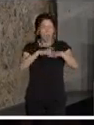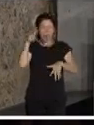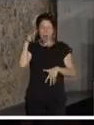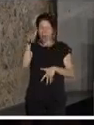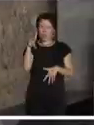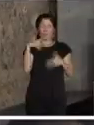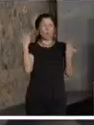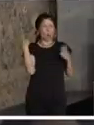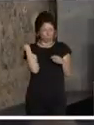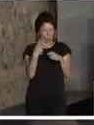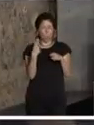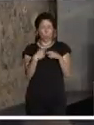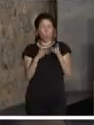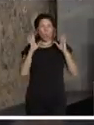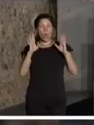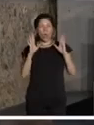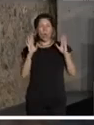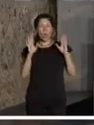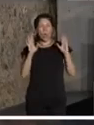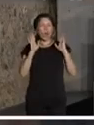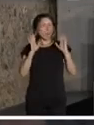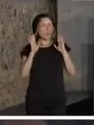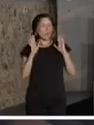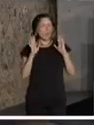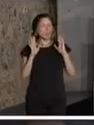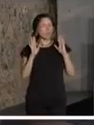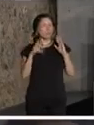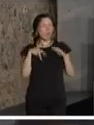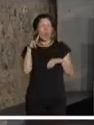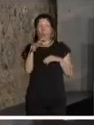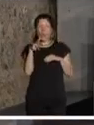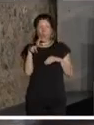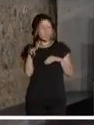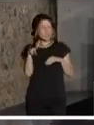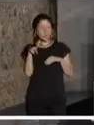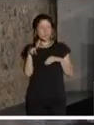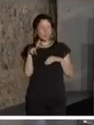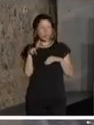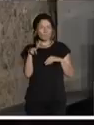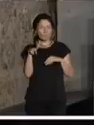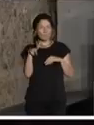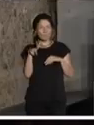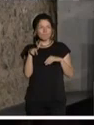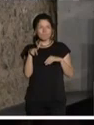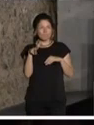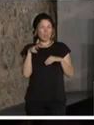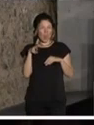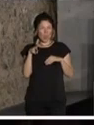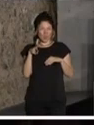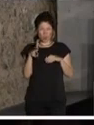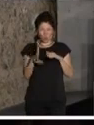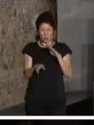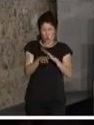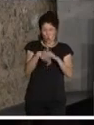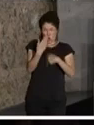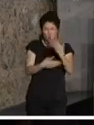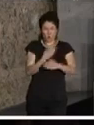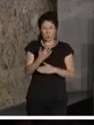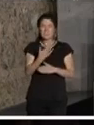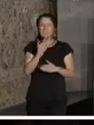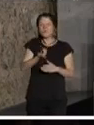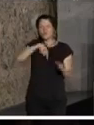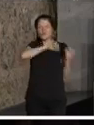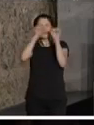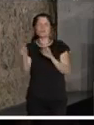derechos han sido duras pero que ninguno ninguno de esos derechos permanecen si no se defienden día a día siempre los